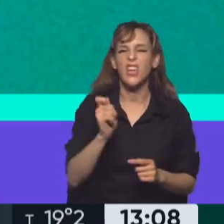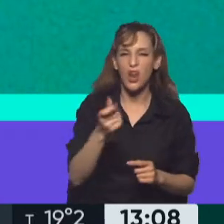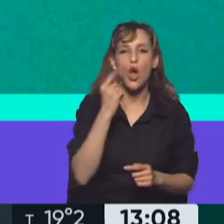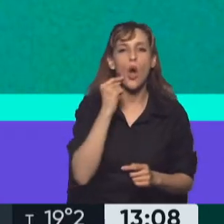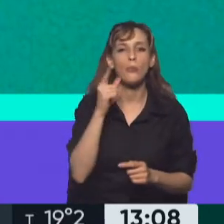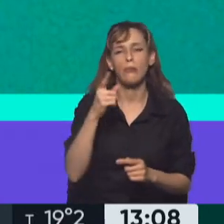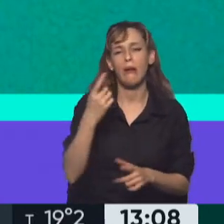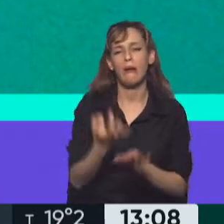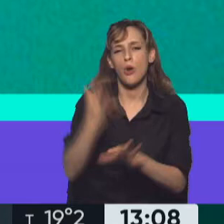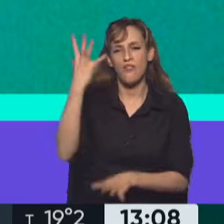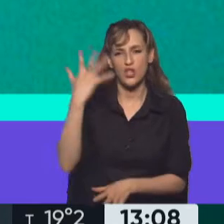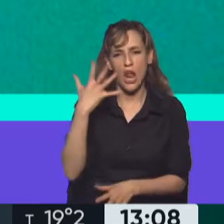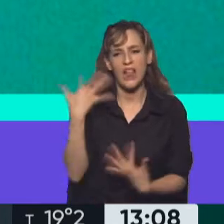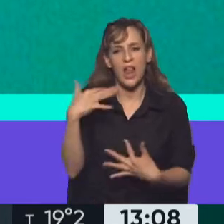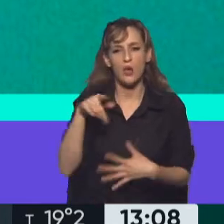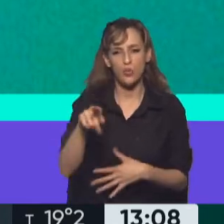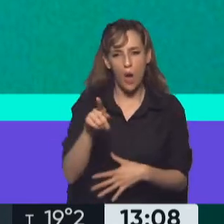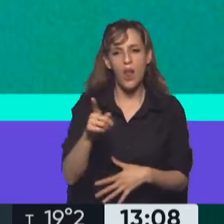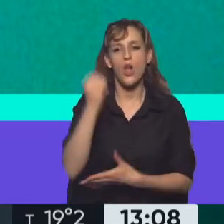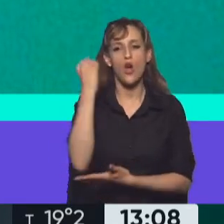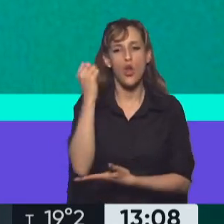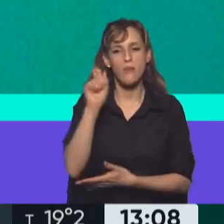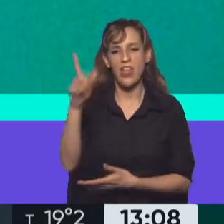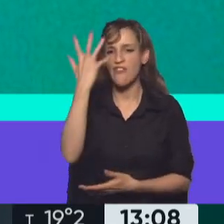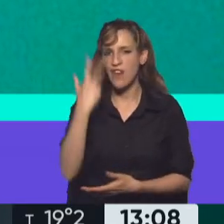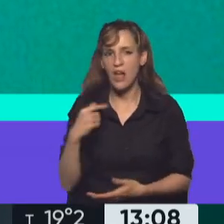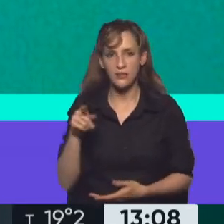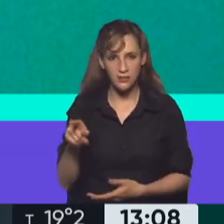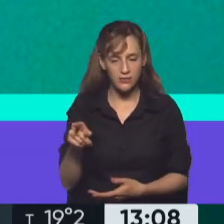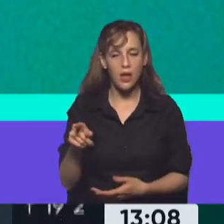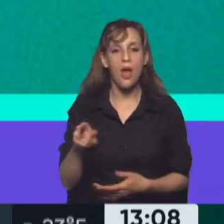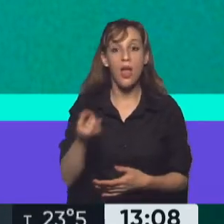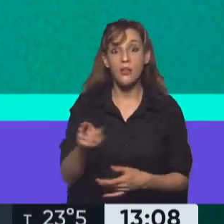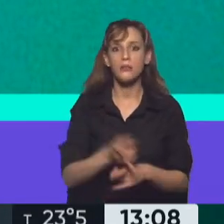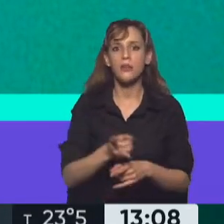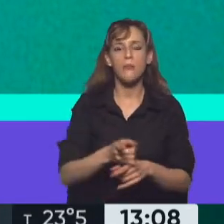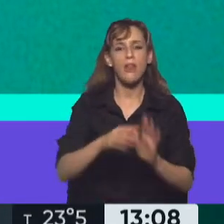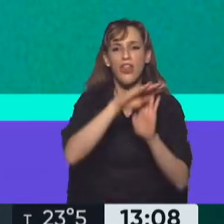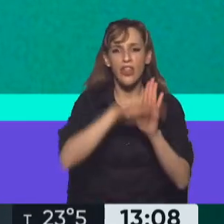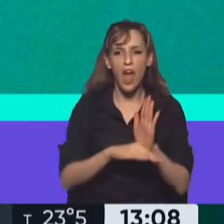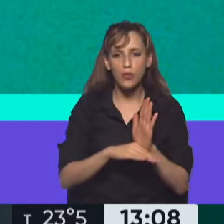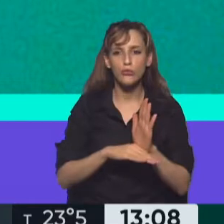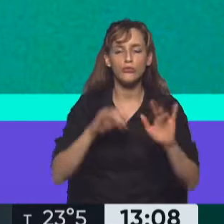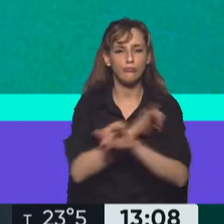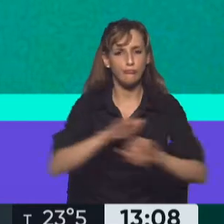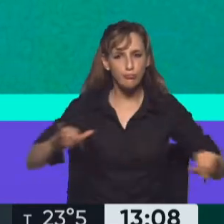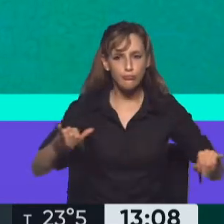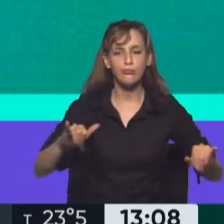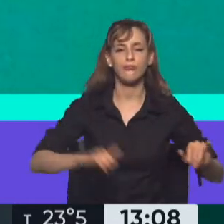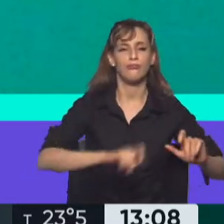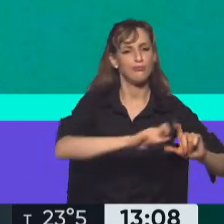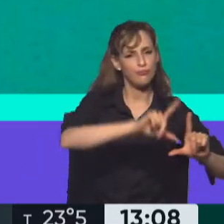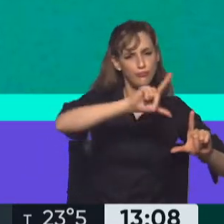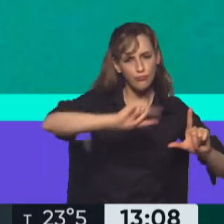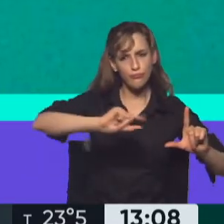un profesional, economista francés, que se ha dedicado a publicar series de datos, esas series temporales bien largas, de esas que